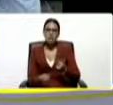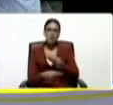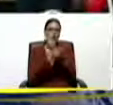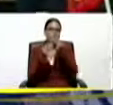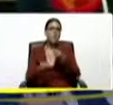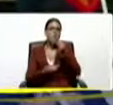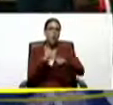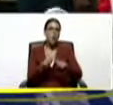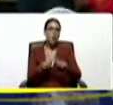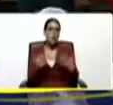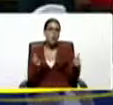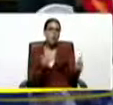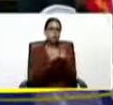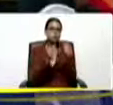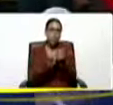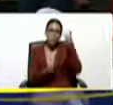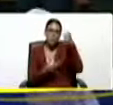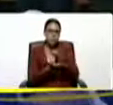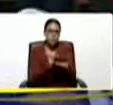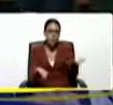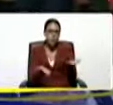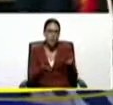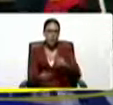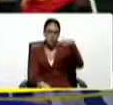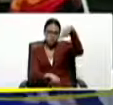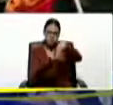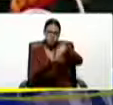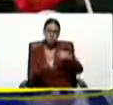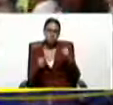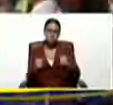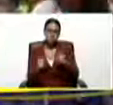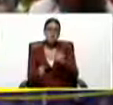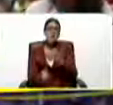Un presidente valiente y vergatario.